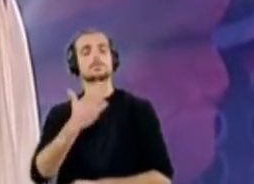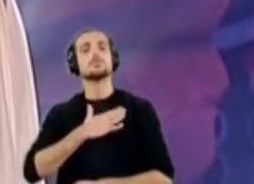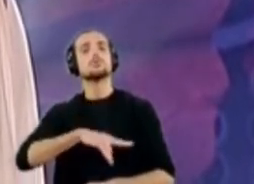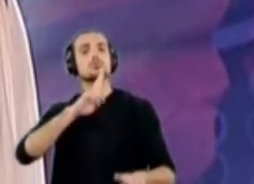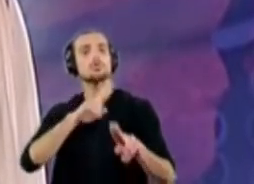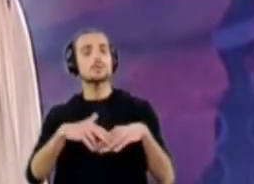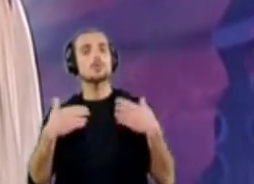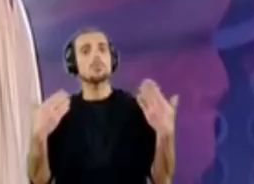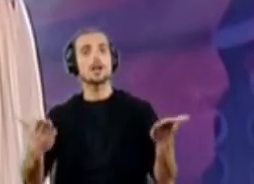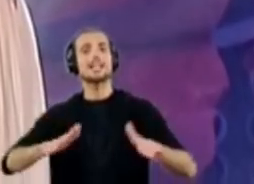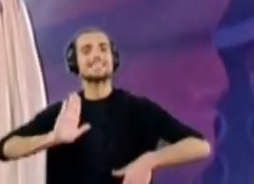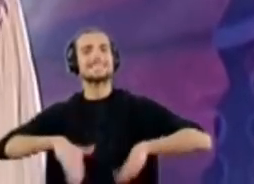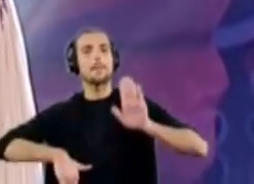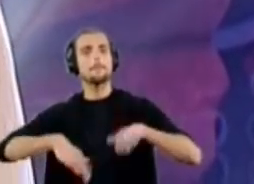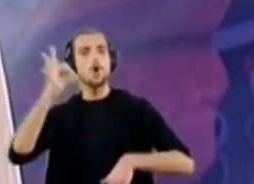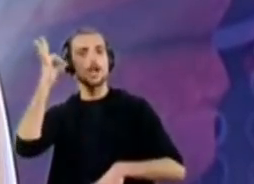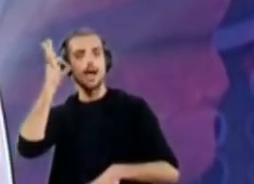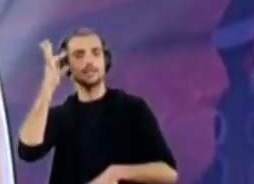título Tambora.